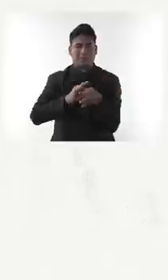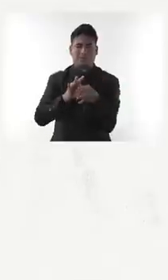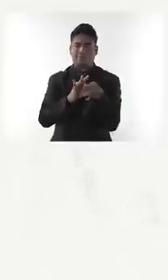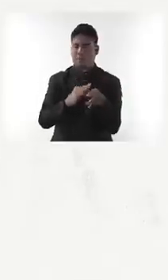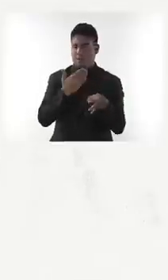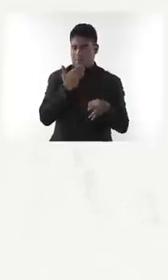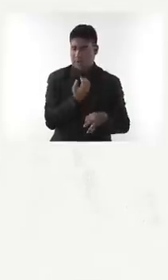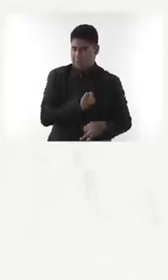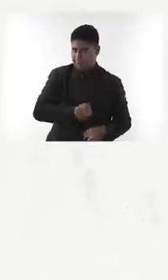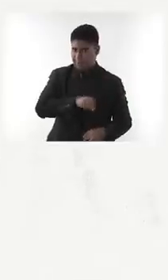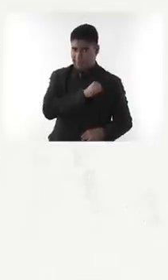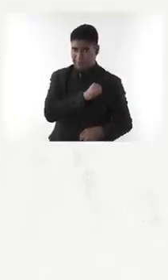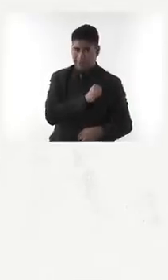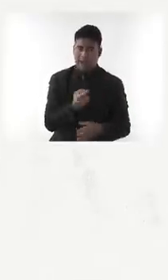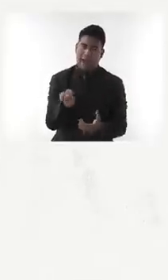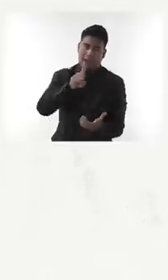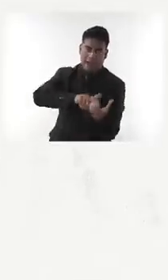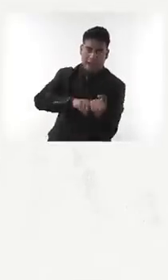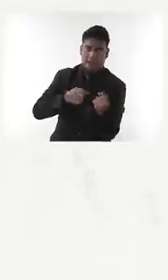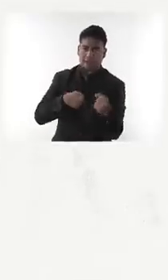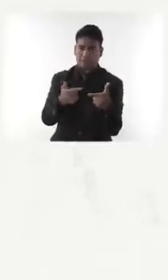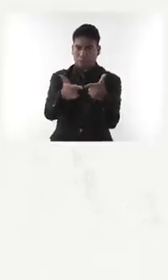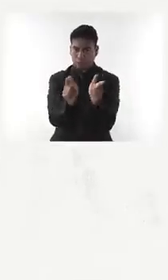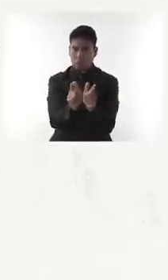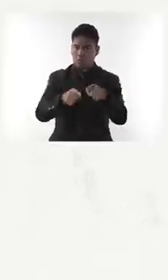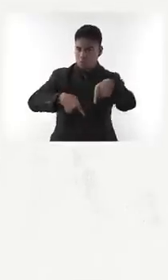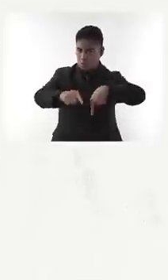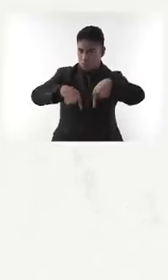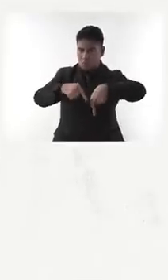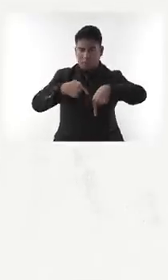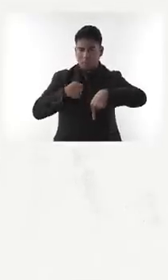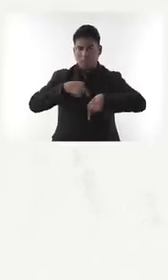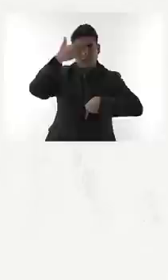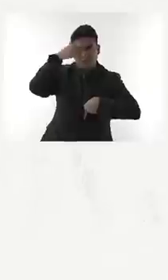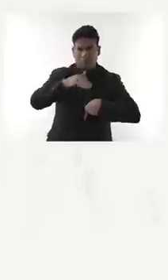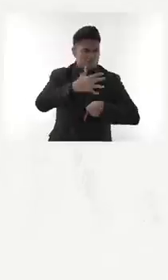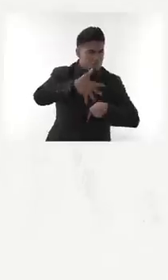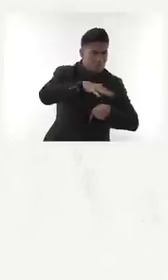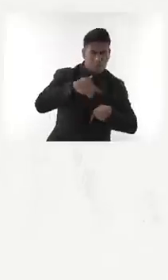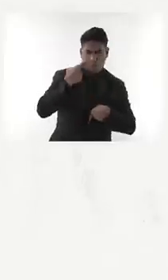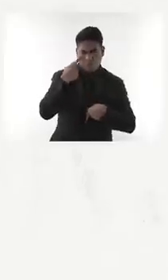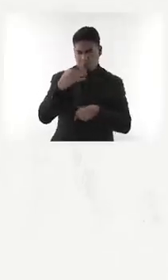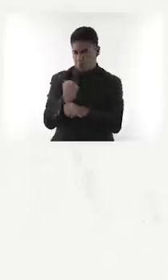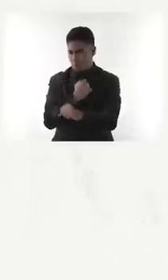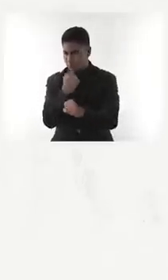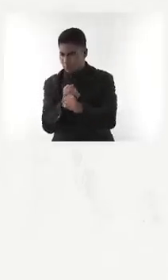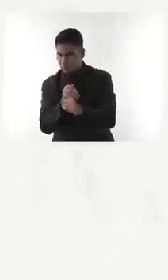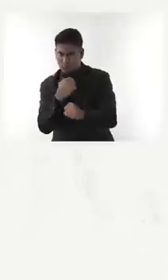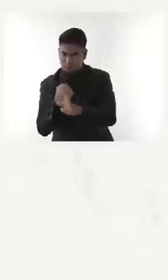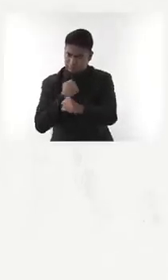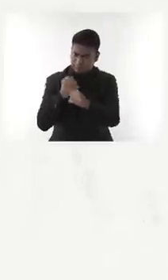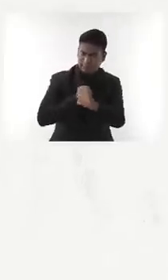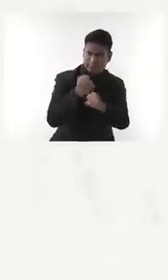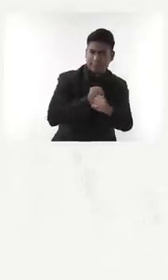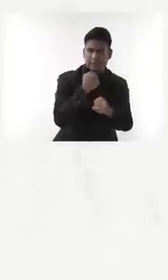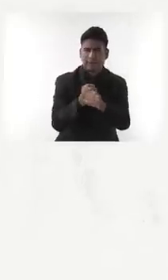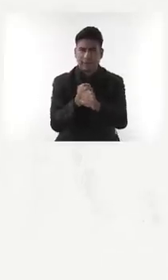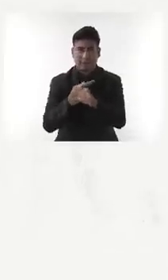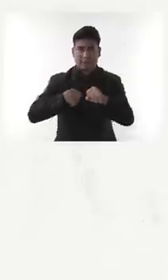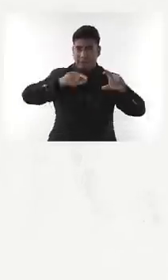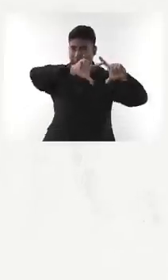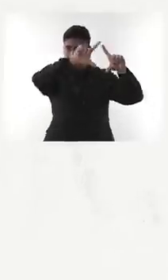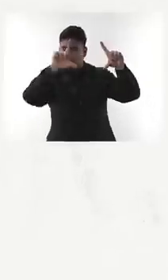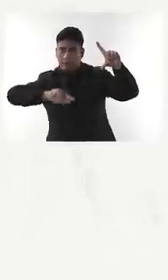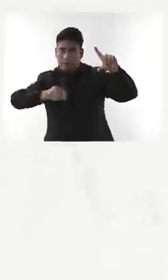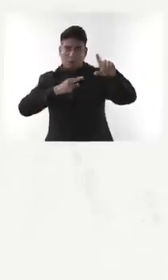de nuestras selecciones. Buscar mejorar la calidad de los partidos internacionales, tanto amistosos como